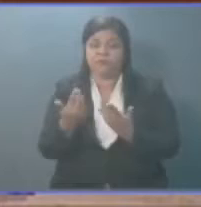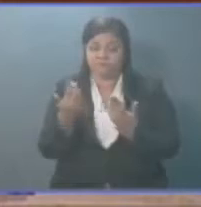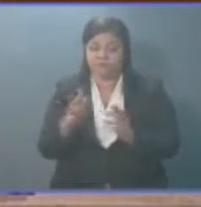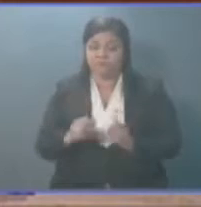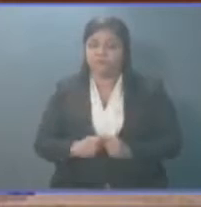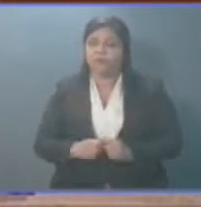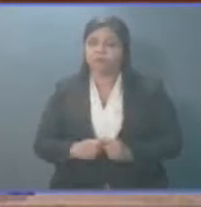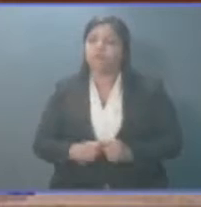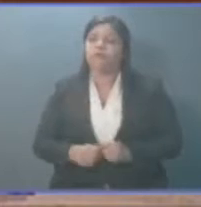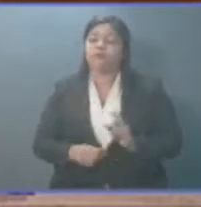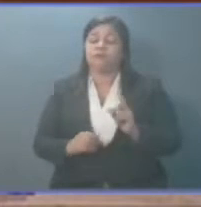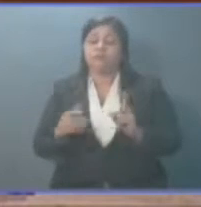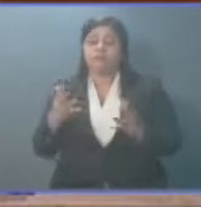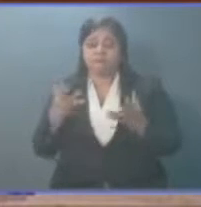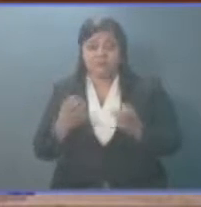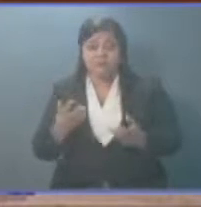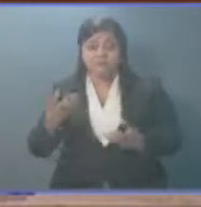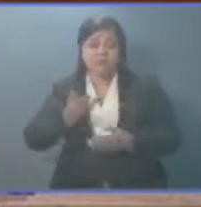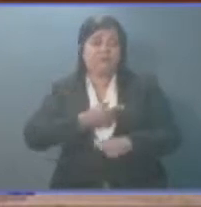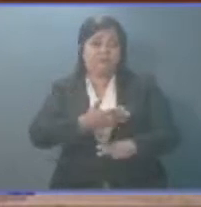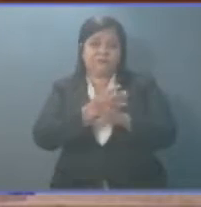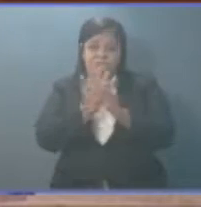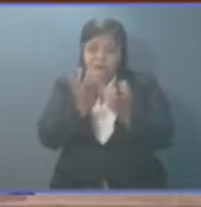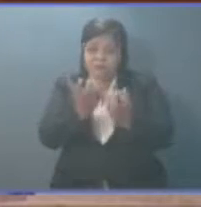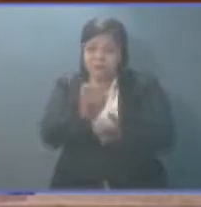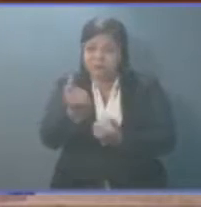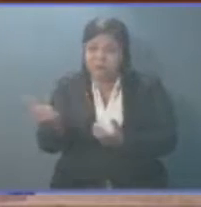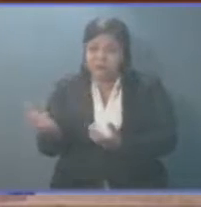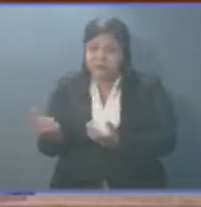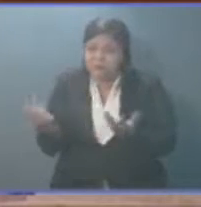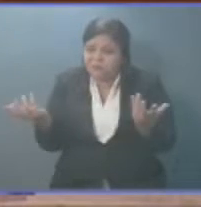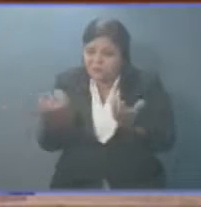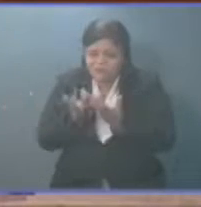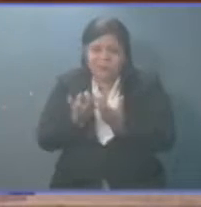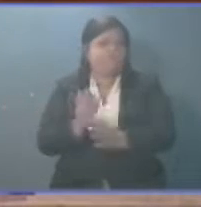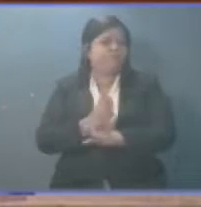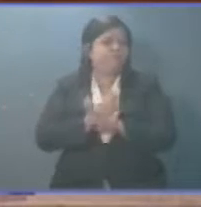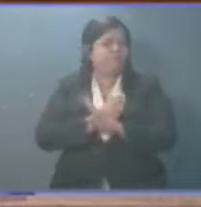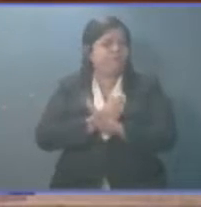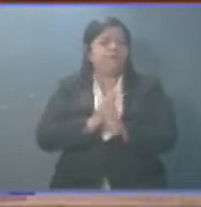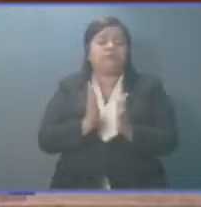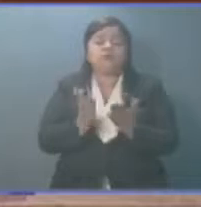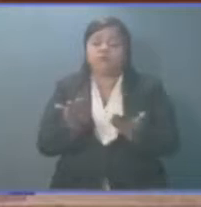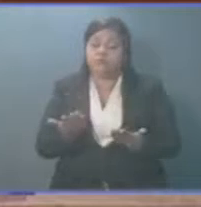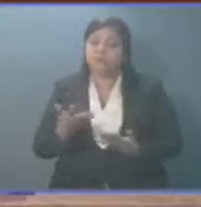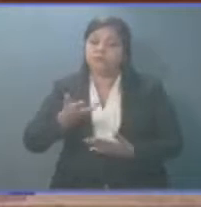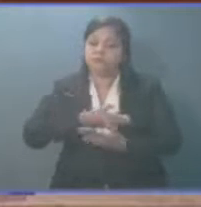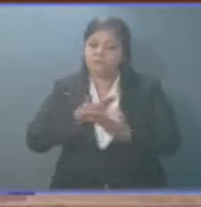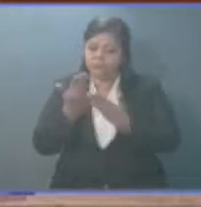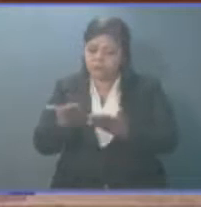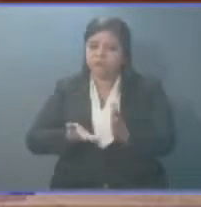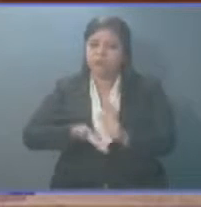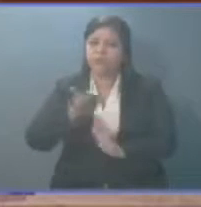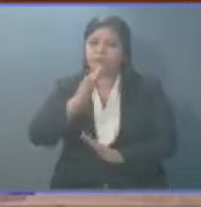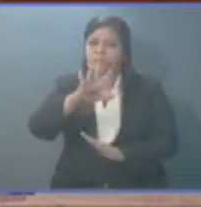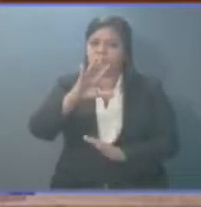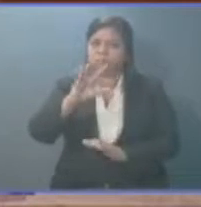nacional, con el fin de evitar las aglomeraciones y la expansión del COVID-19, en tal sentido se han entregado más de